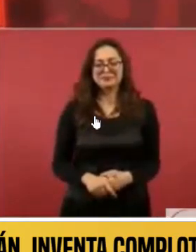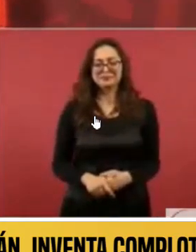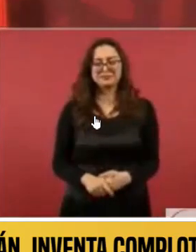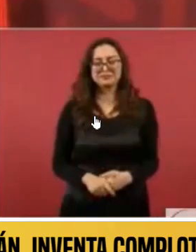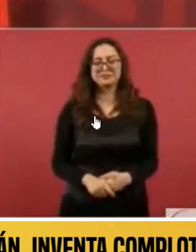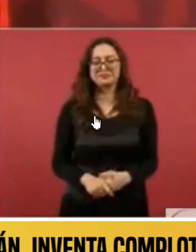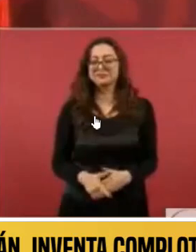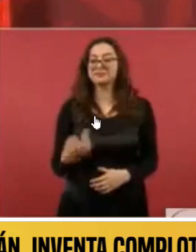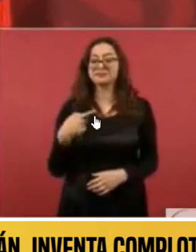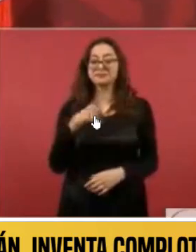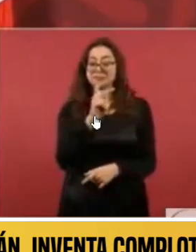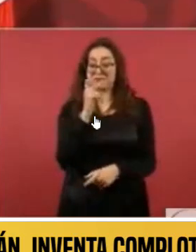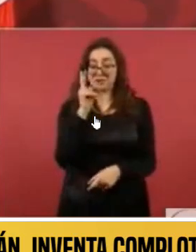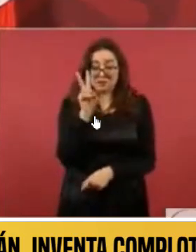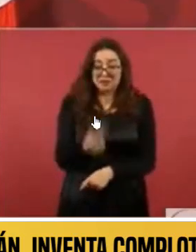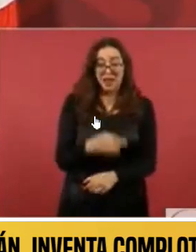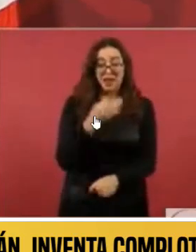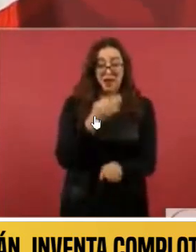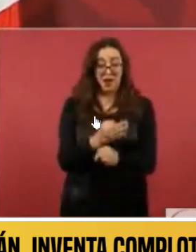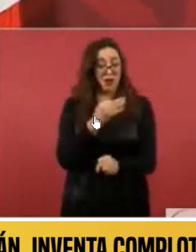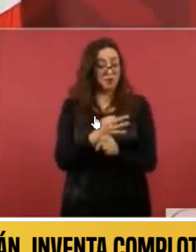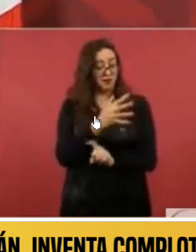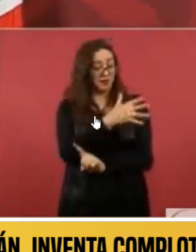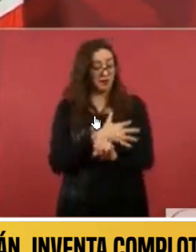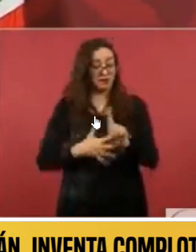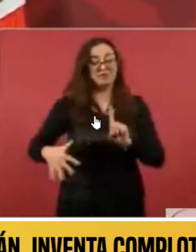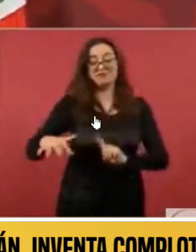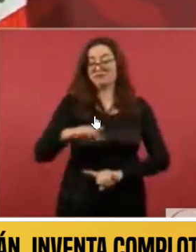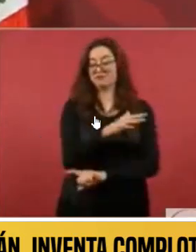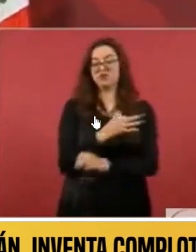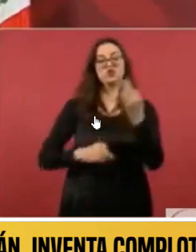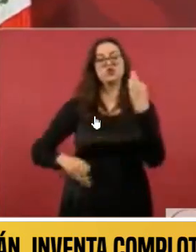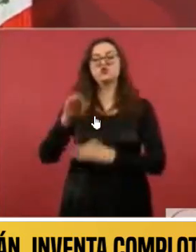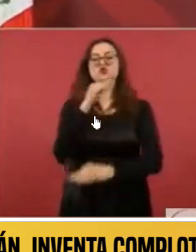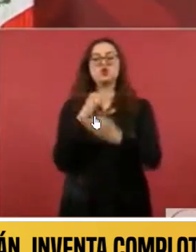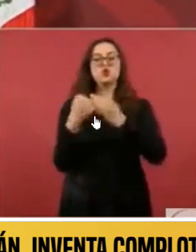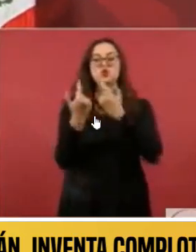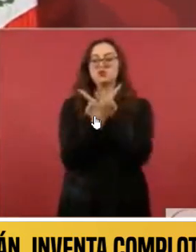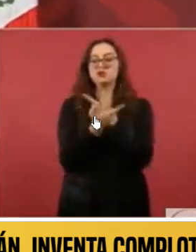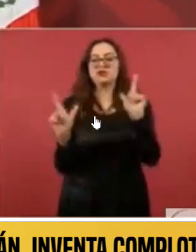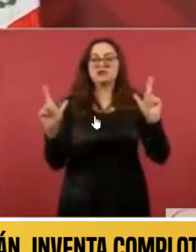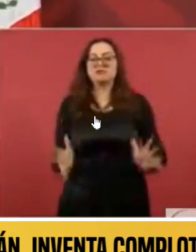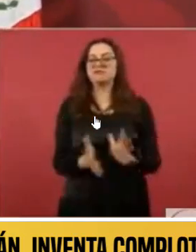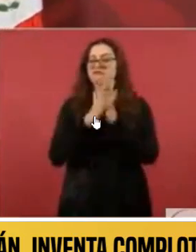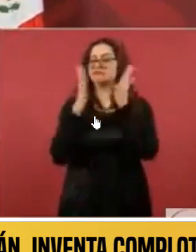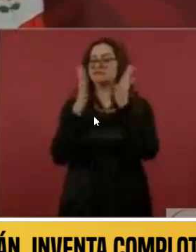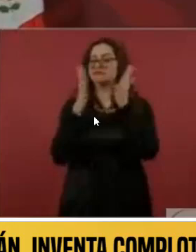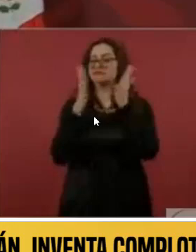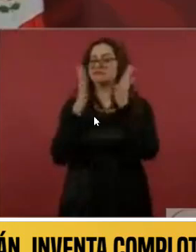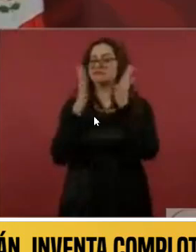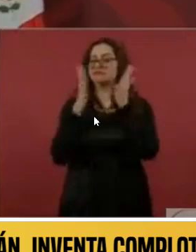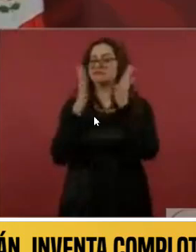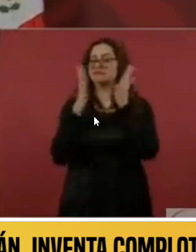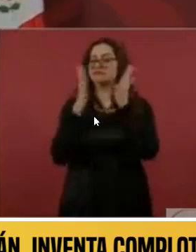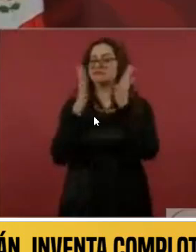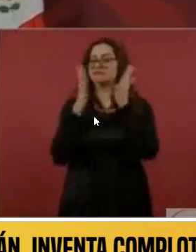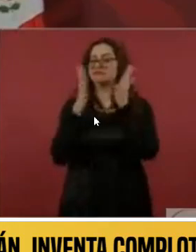un ambiente de libertades y de democracia en México como ahora